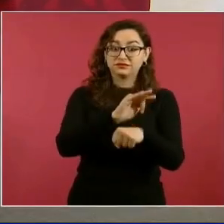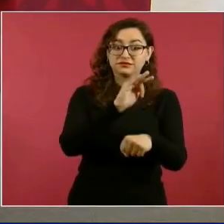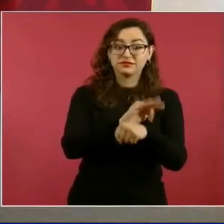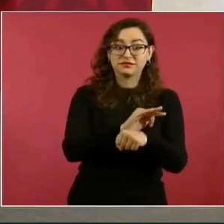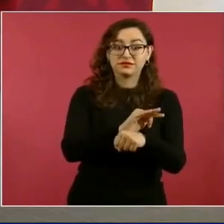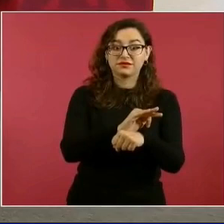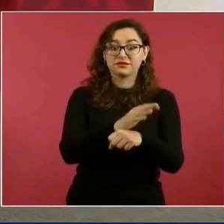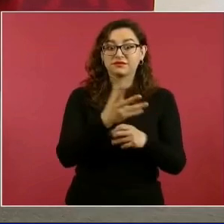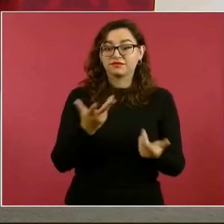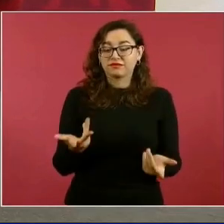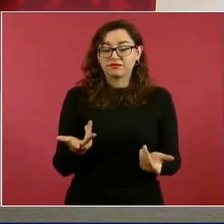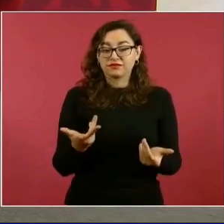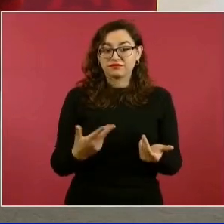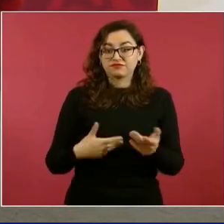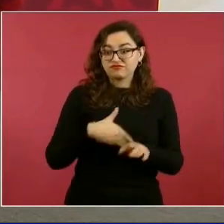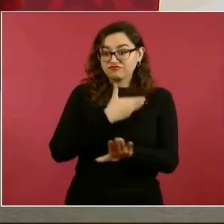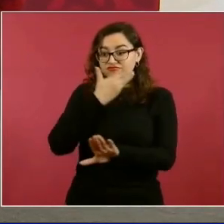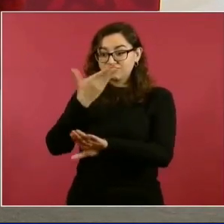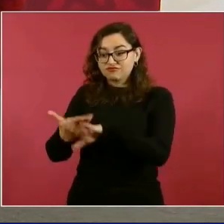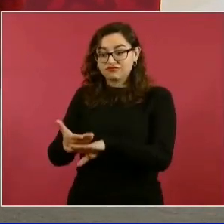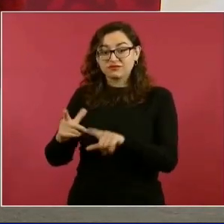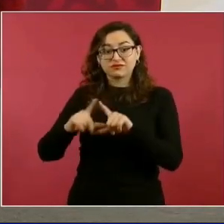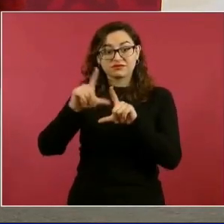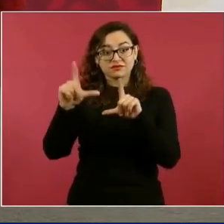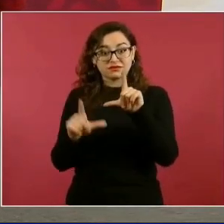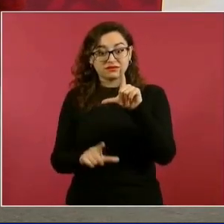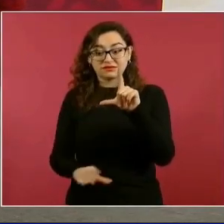someter a las empresas públicas,